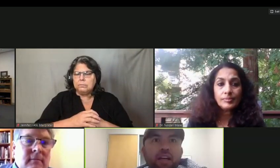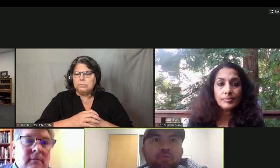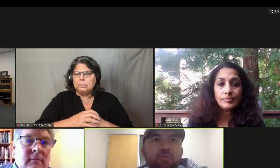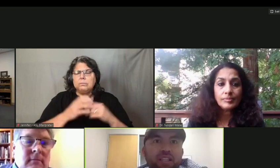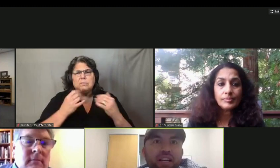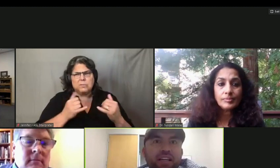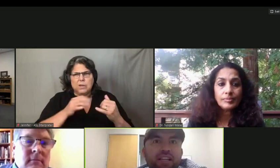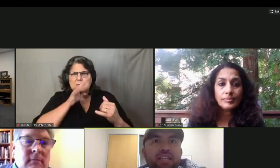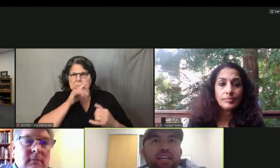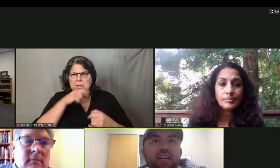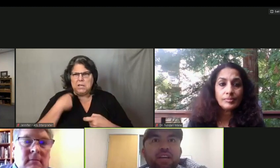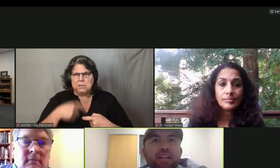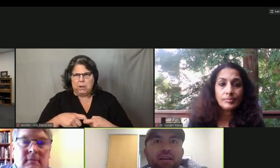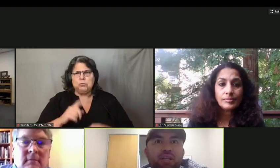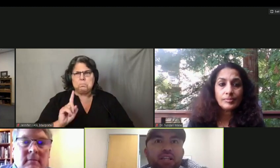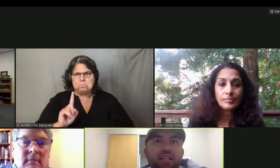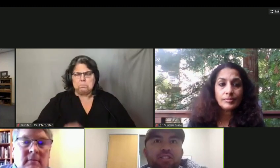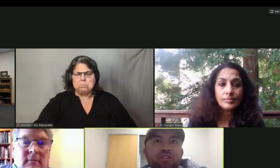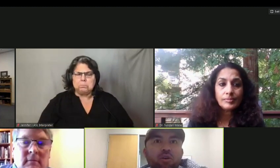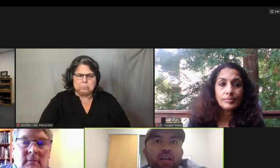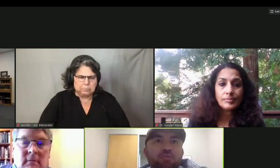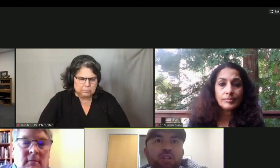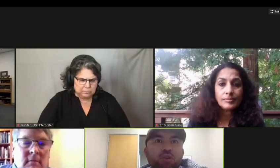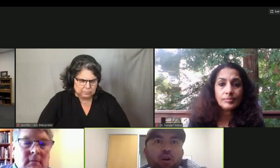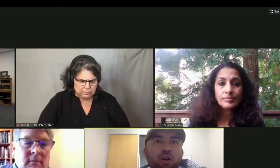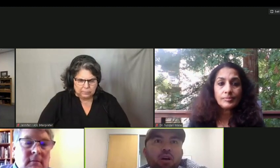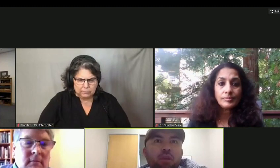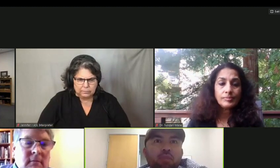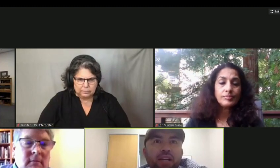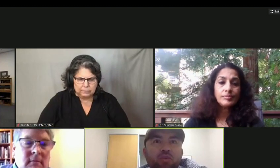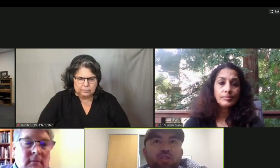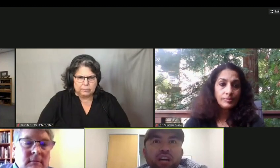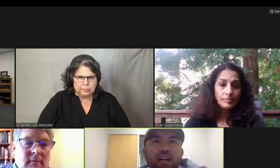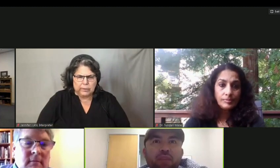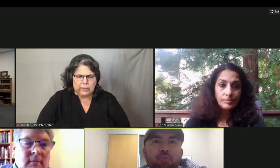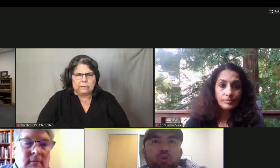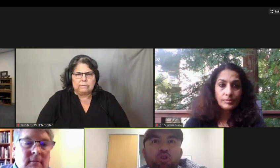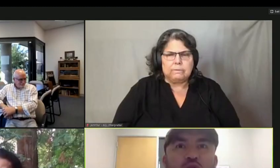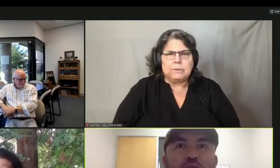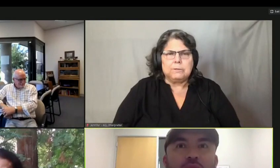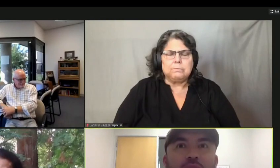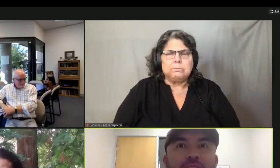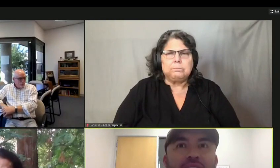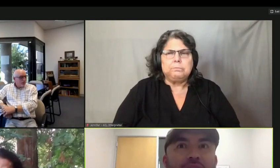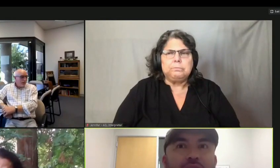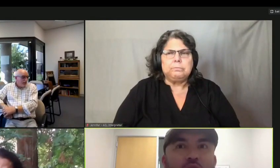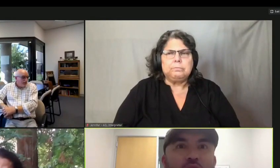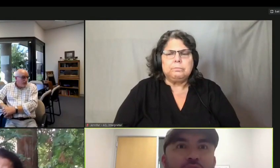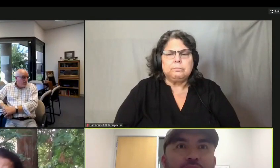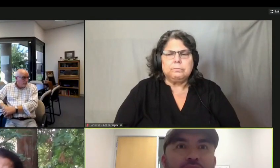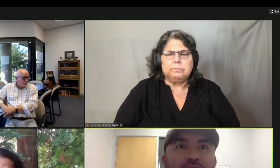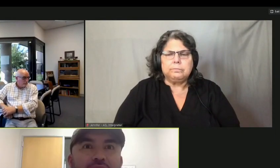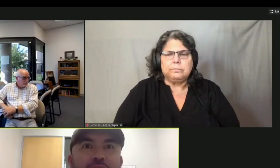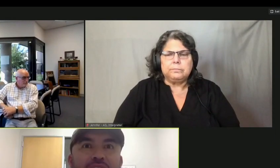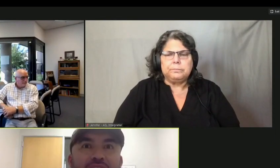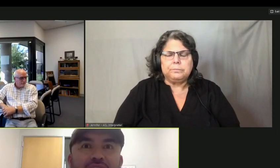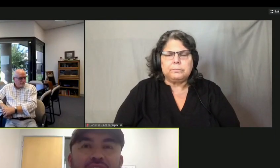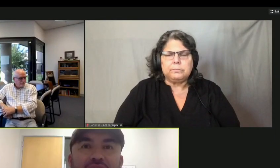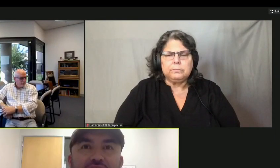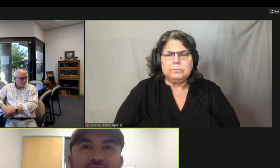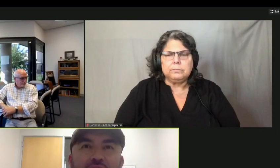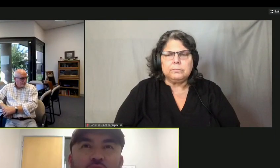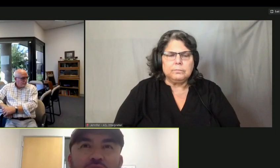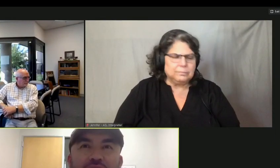Sí, queremos decirle que si quiere ver esta presentación en español, para escucharla por Zoom, vaya abajo de la parte de la pantalla